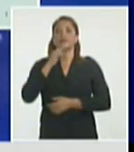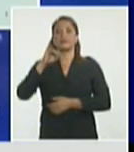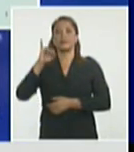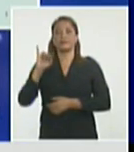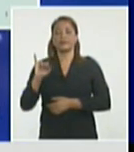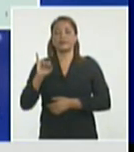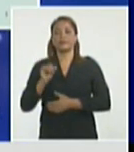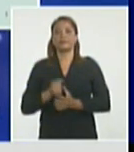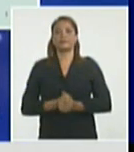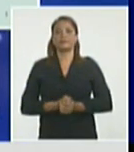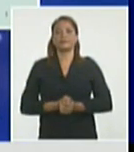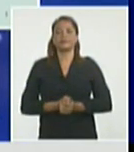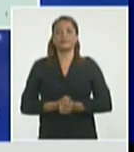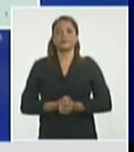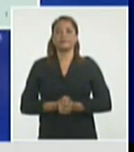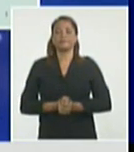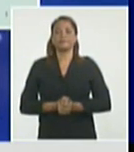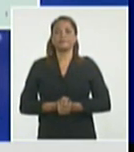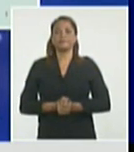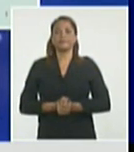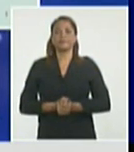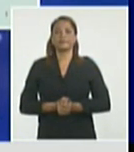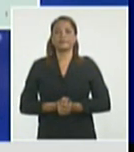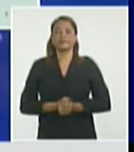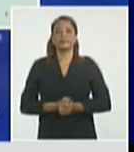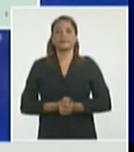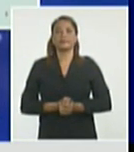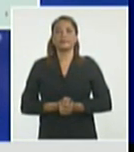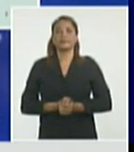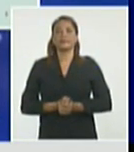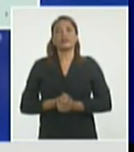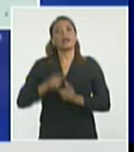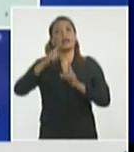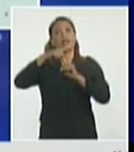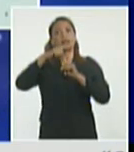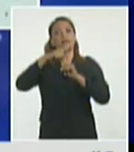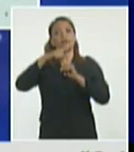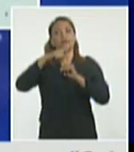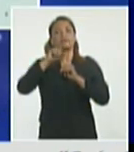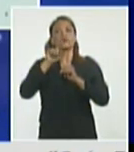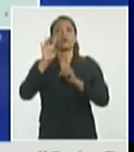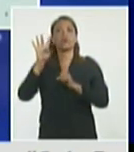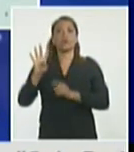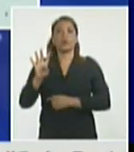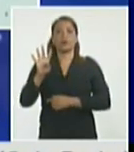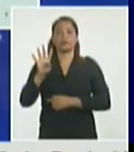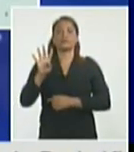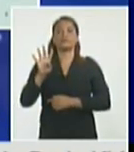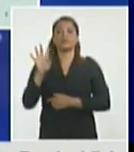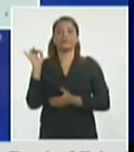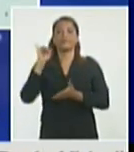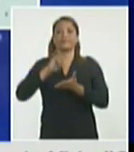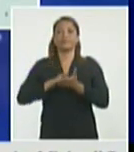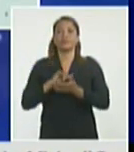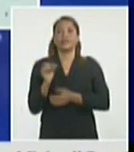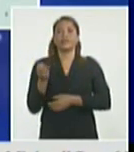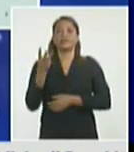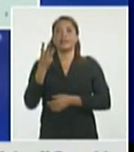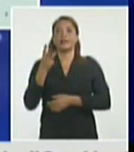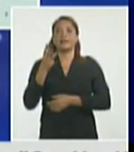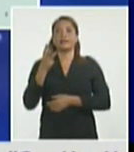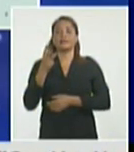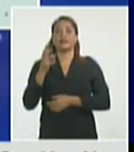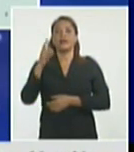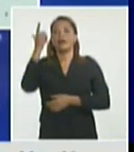Sibanicú con un caso importado en el día de ayer. Las Tunas diagnostica 4 casos importados, 3 del municipio de Las